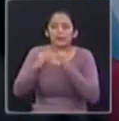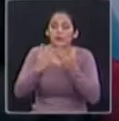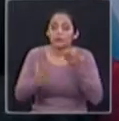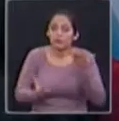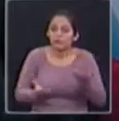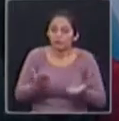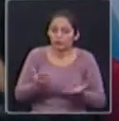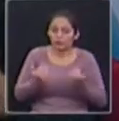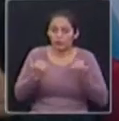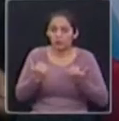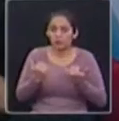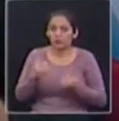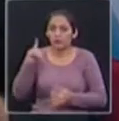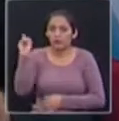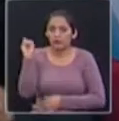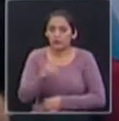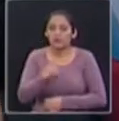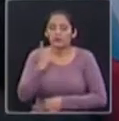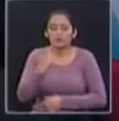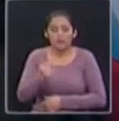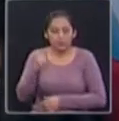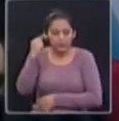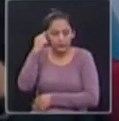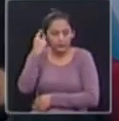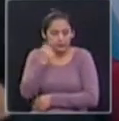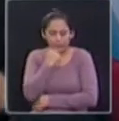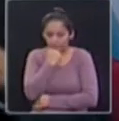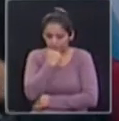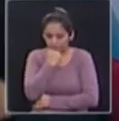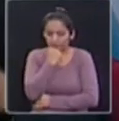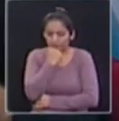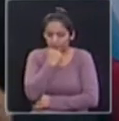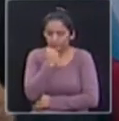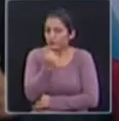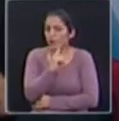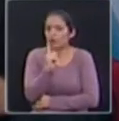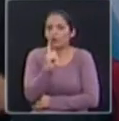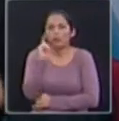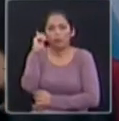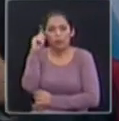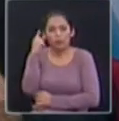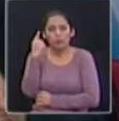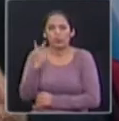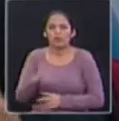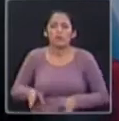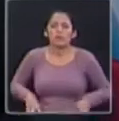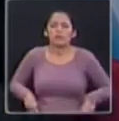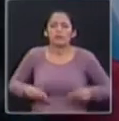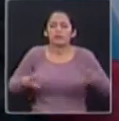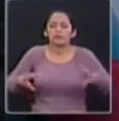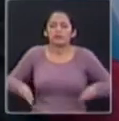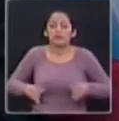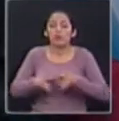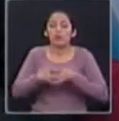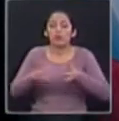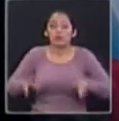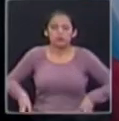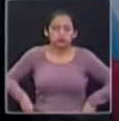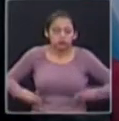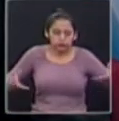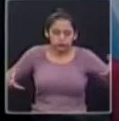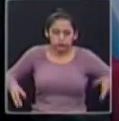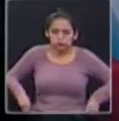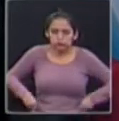ir a la fuente del problema y el frecuente problema está en el exceso de gasto yo creo que no es conveniente regresar a la